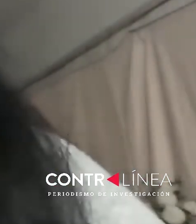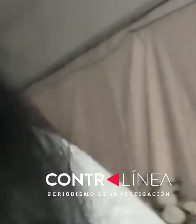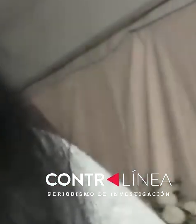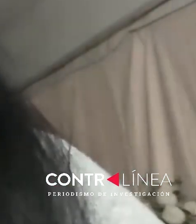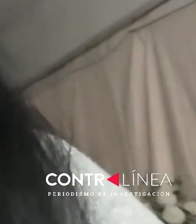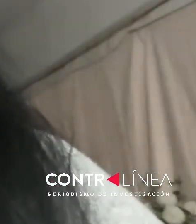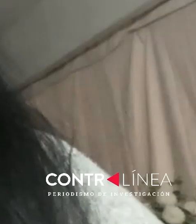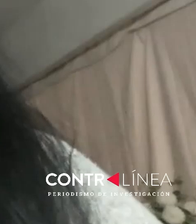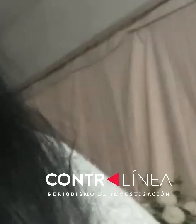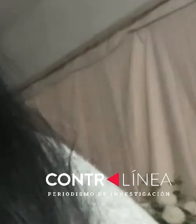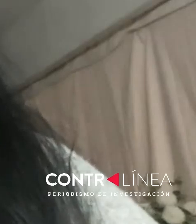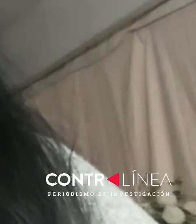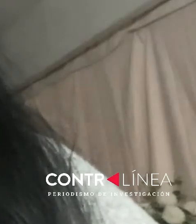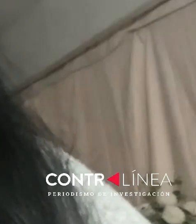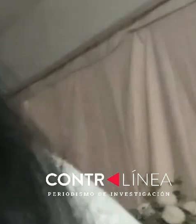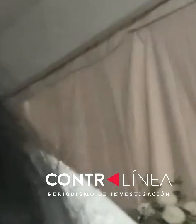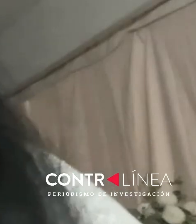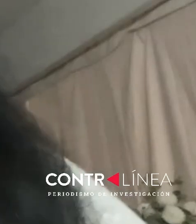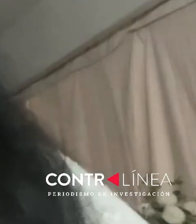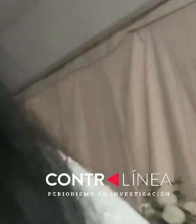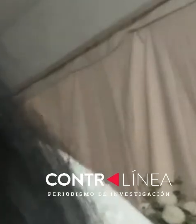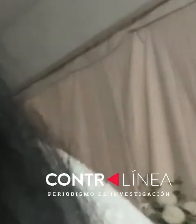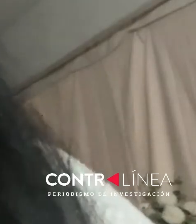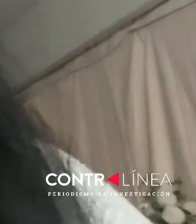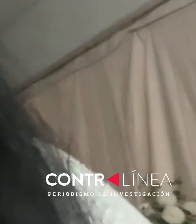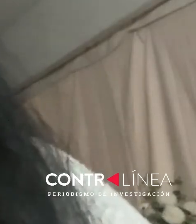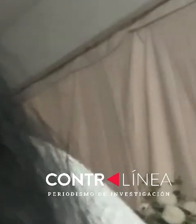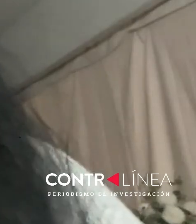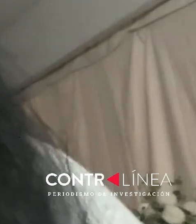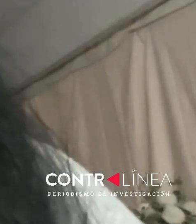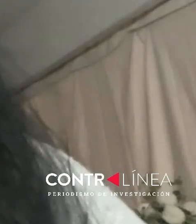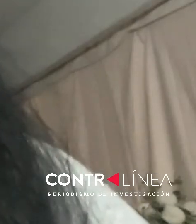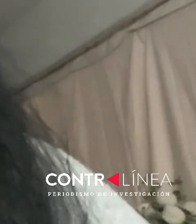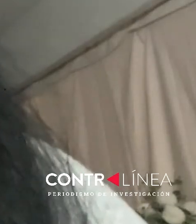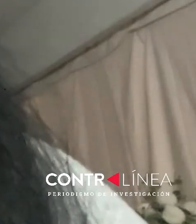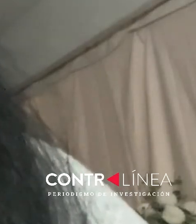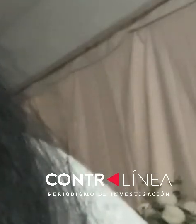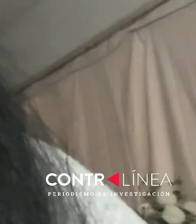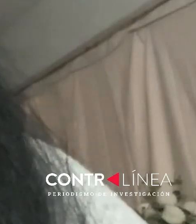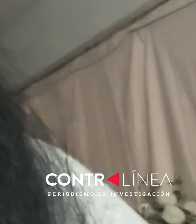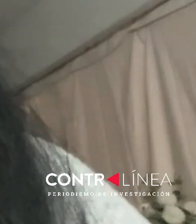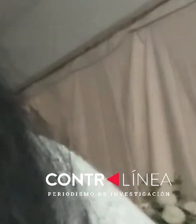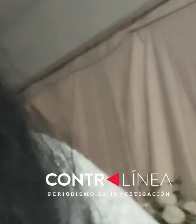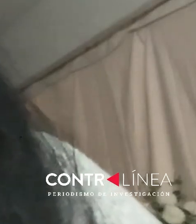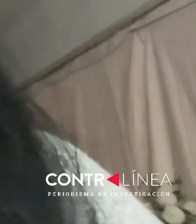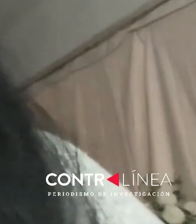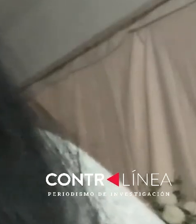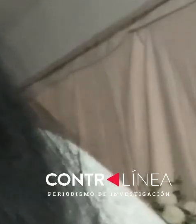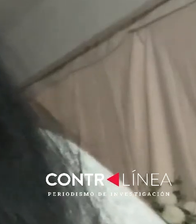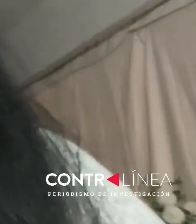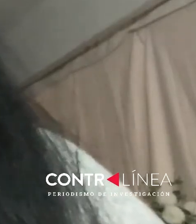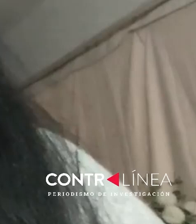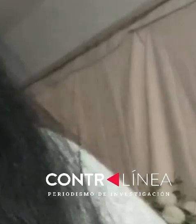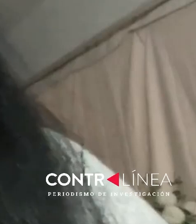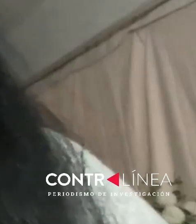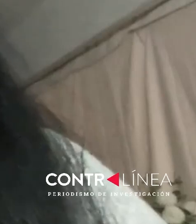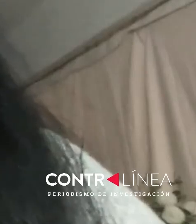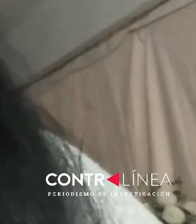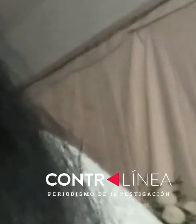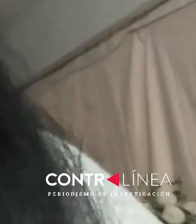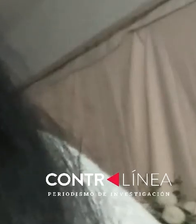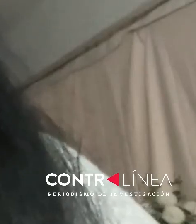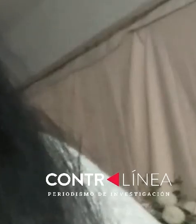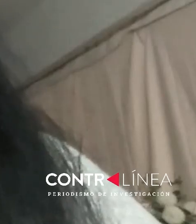Además, el presidente en otro momento se refirió a que ya quedaron sentadas las bases de la